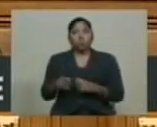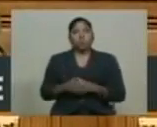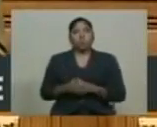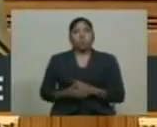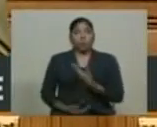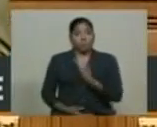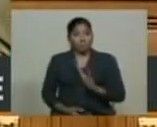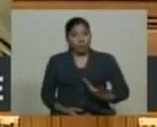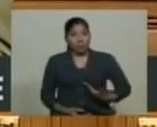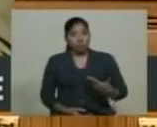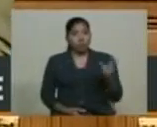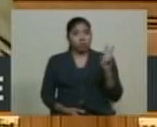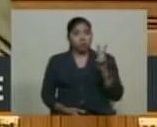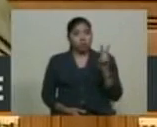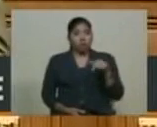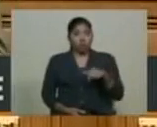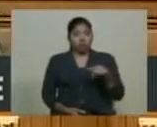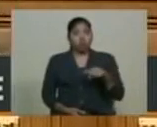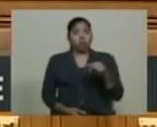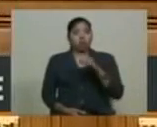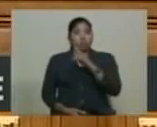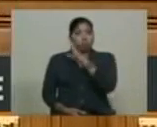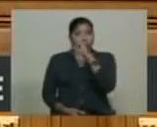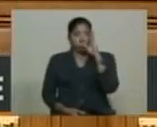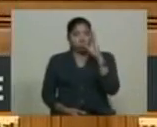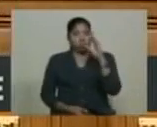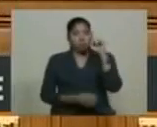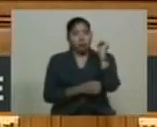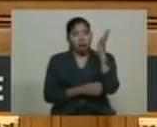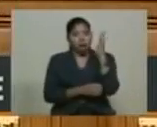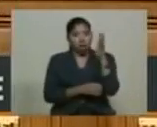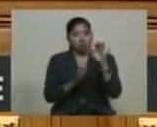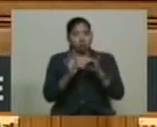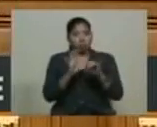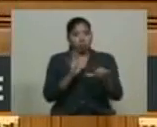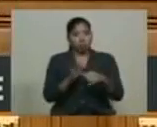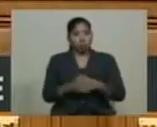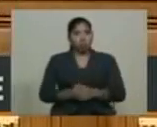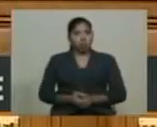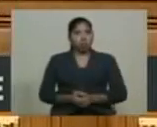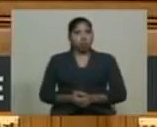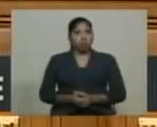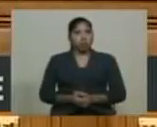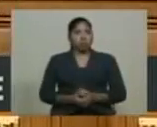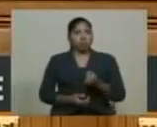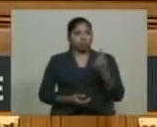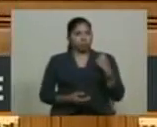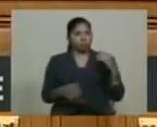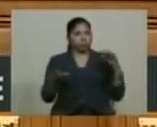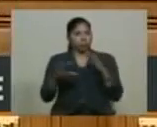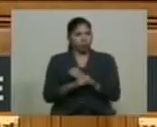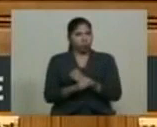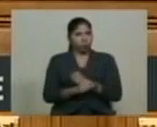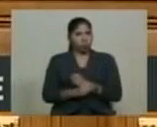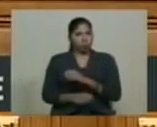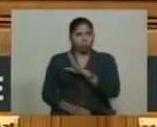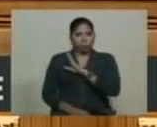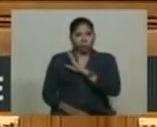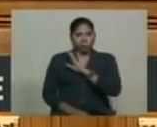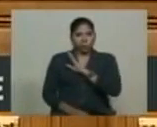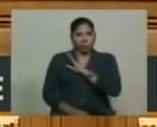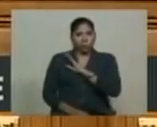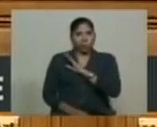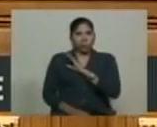esta soberana Asamblea Nacional Constituyente, Diosdado Cabello, anoche mismo, desde su programa de